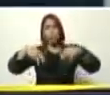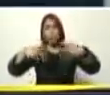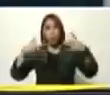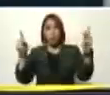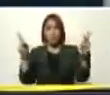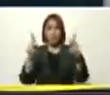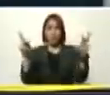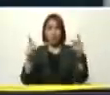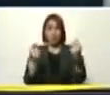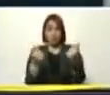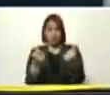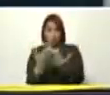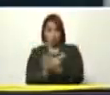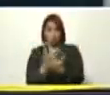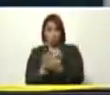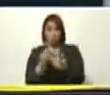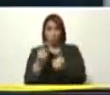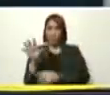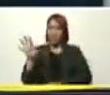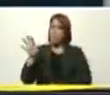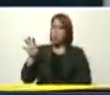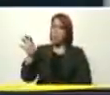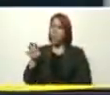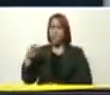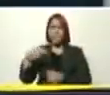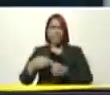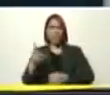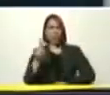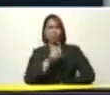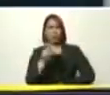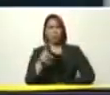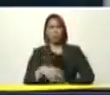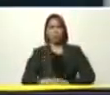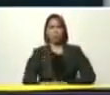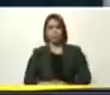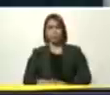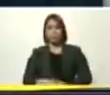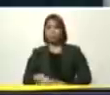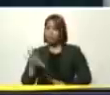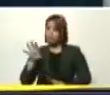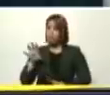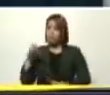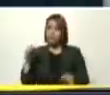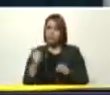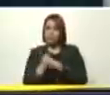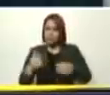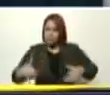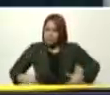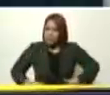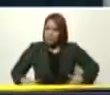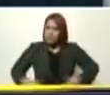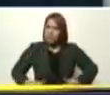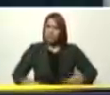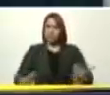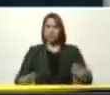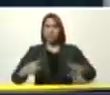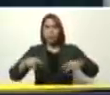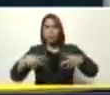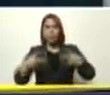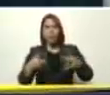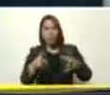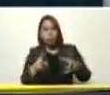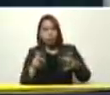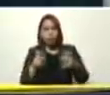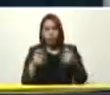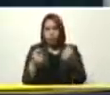prosperidad económica, no dependiente del petróleo, dependiente del trabajo, de las nuevas fuentes de